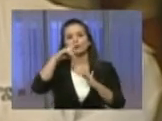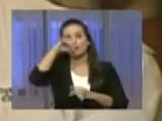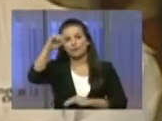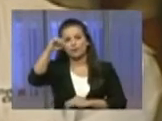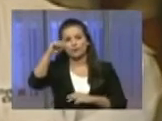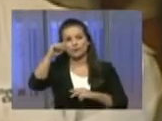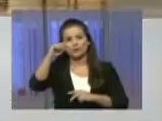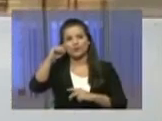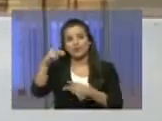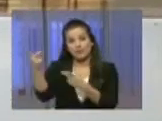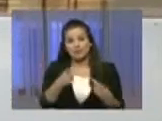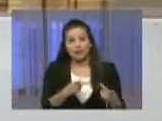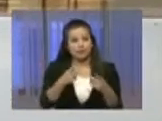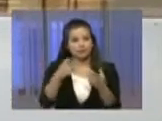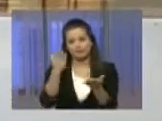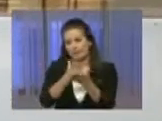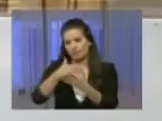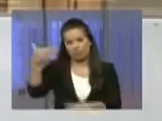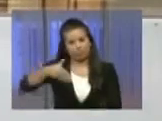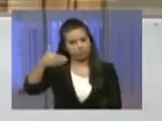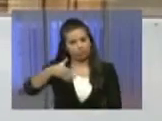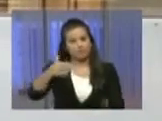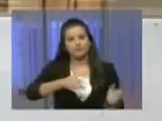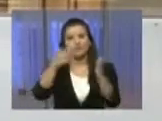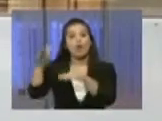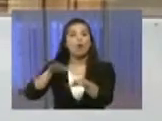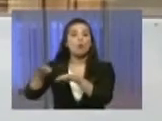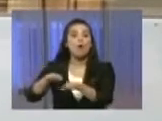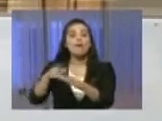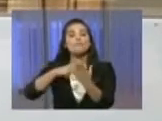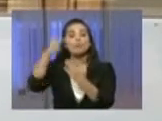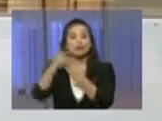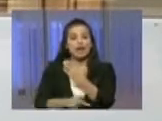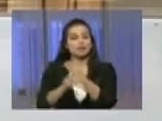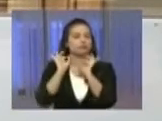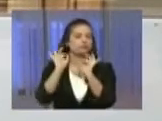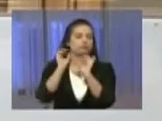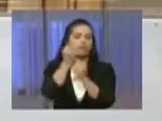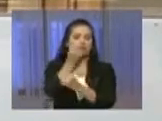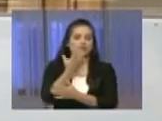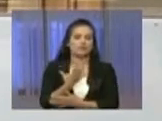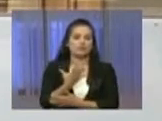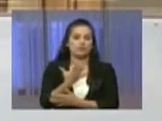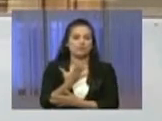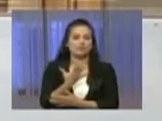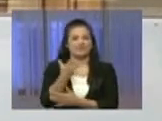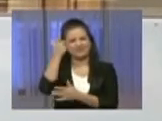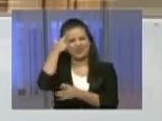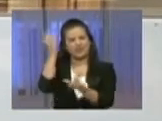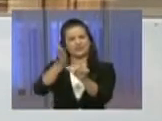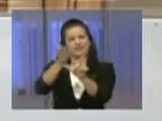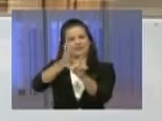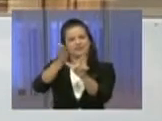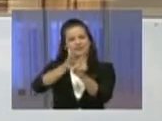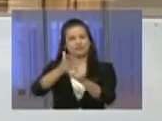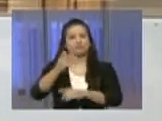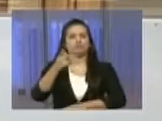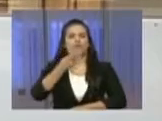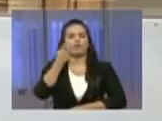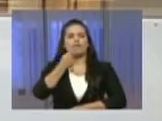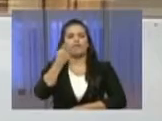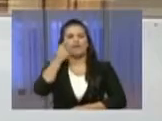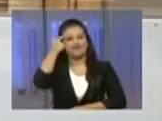invitado permanente y los jueves tiene un programa extraordinario la política en el diván para poder